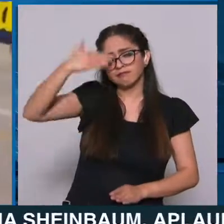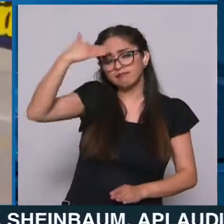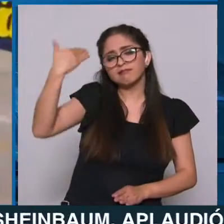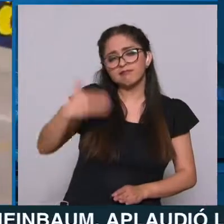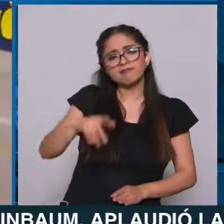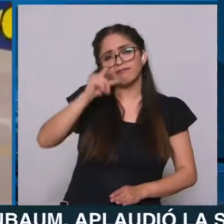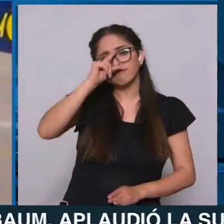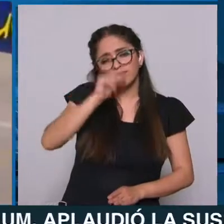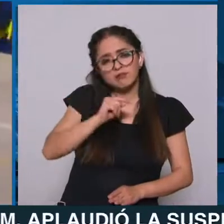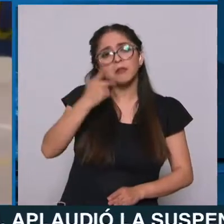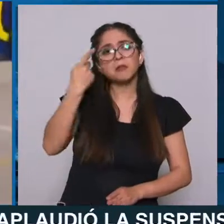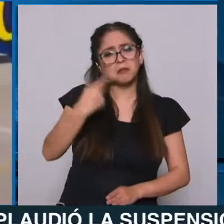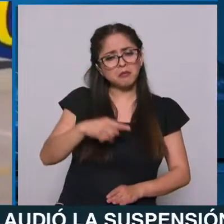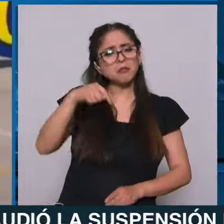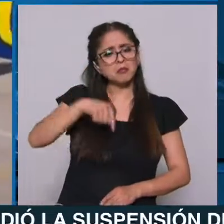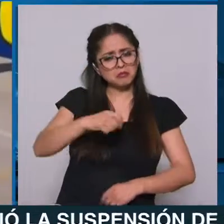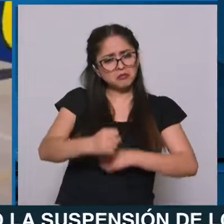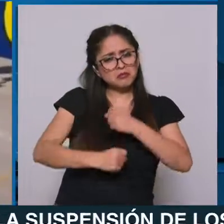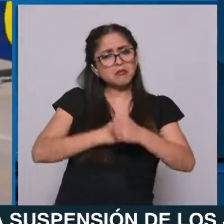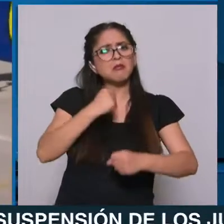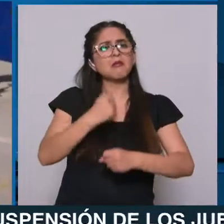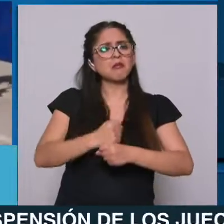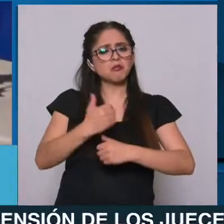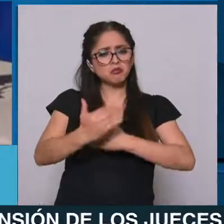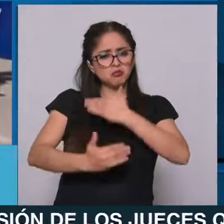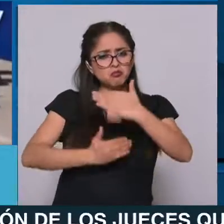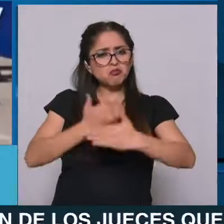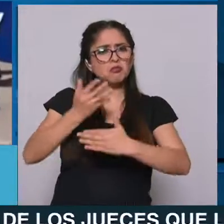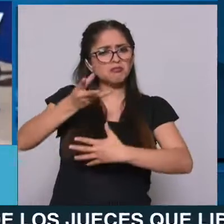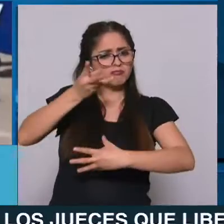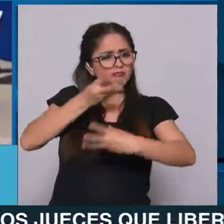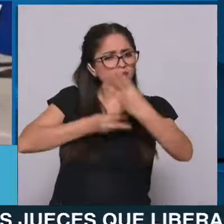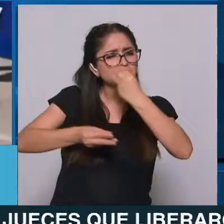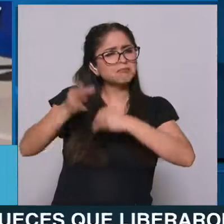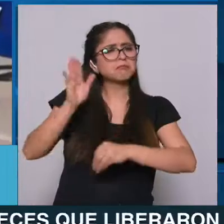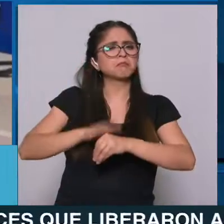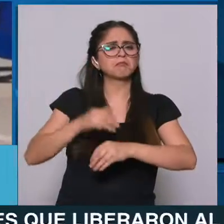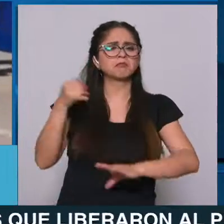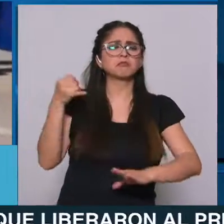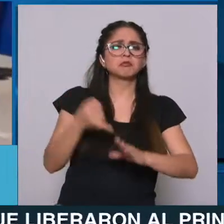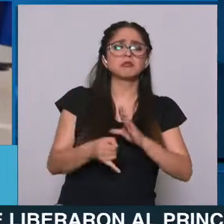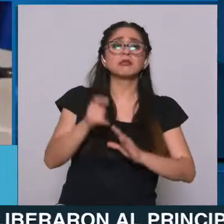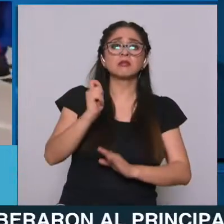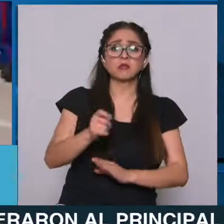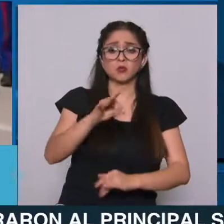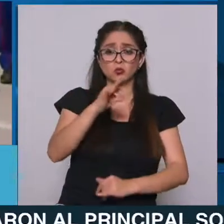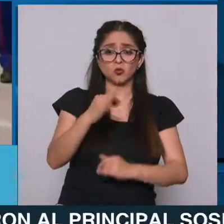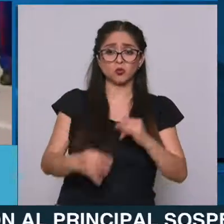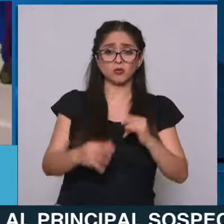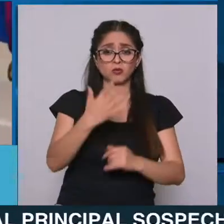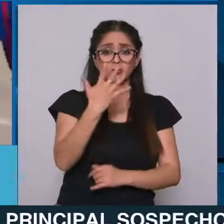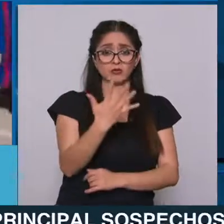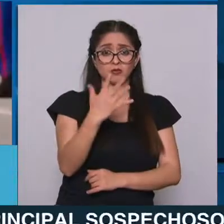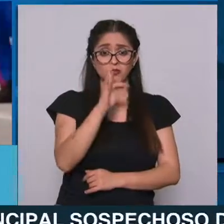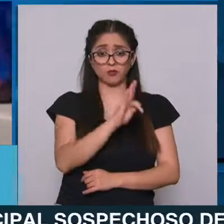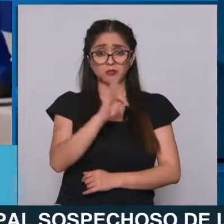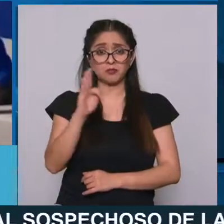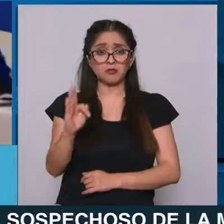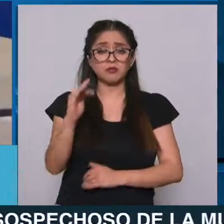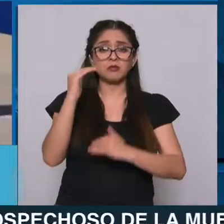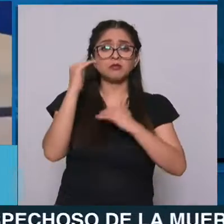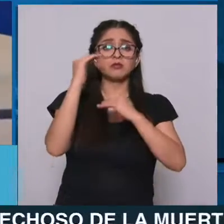mucho desarrollo, de mucho aprendizaje y yo creo que, como bien tú lo dijiste, las últimas 5 fechas hemos estado dentro del top